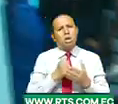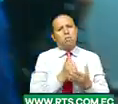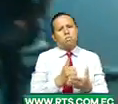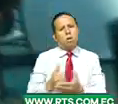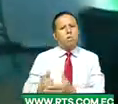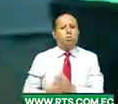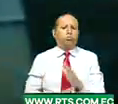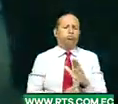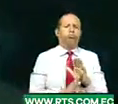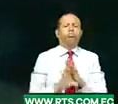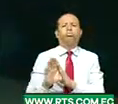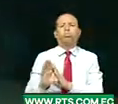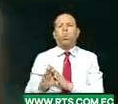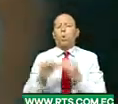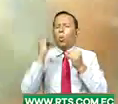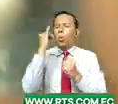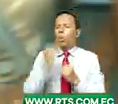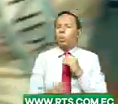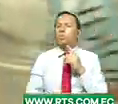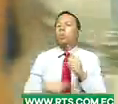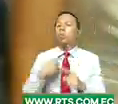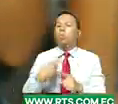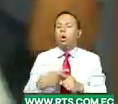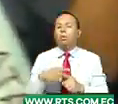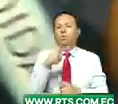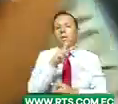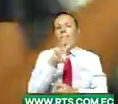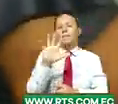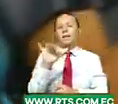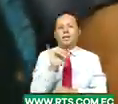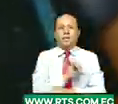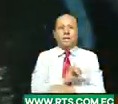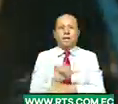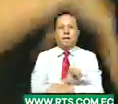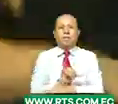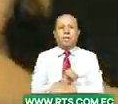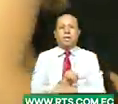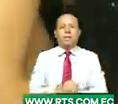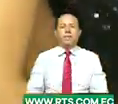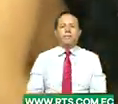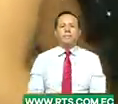se realizará el 25 de septiembre, informó Adriana Peralta.